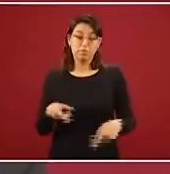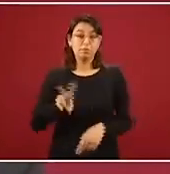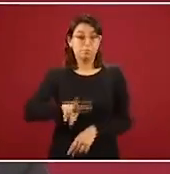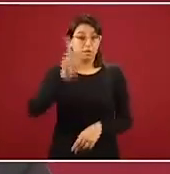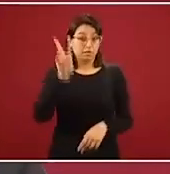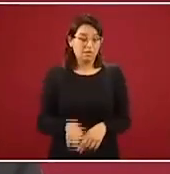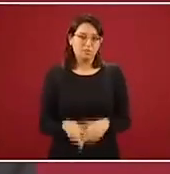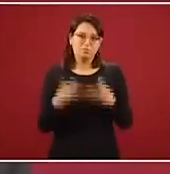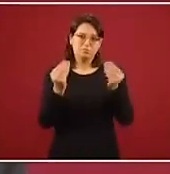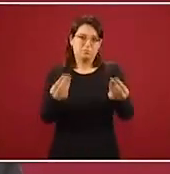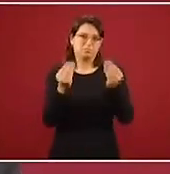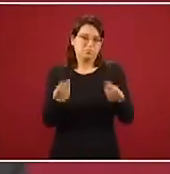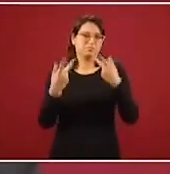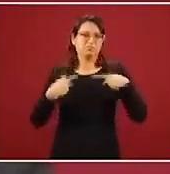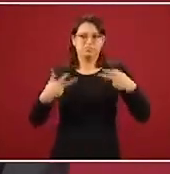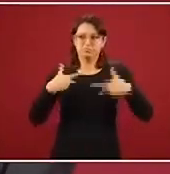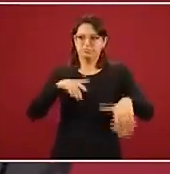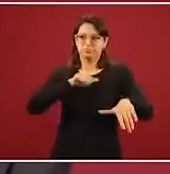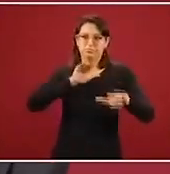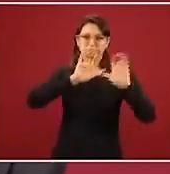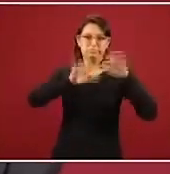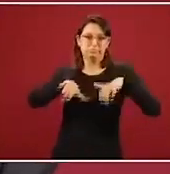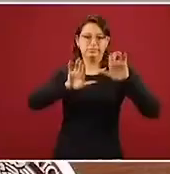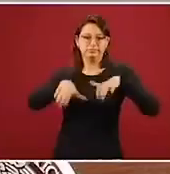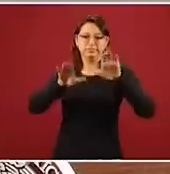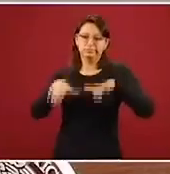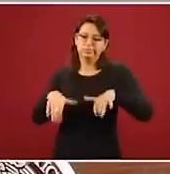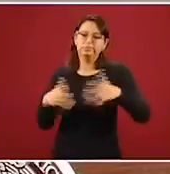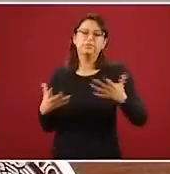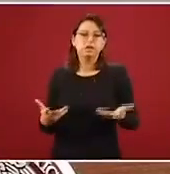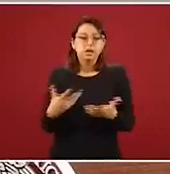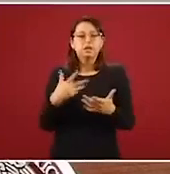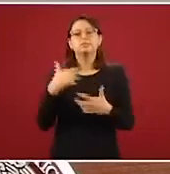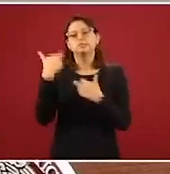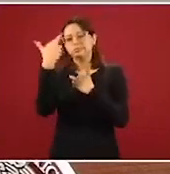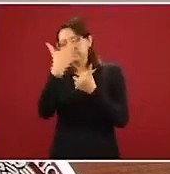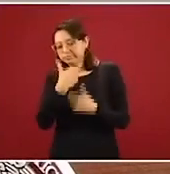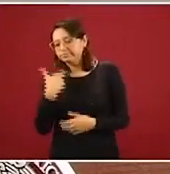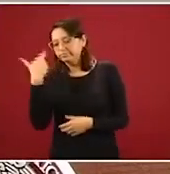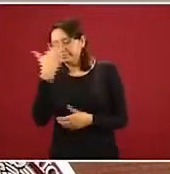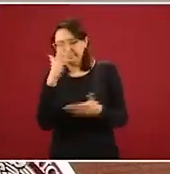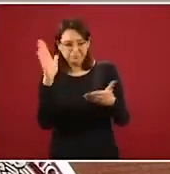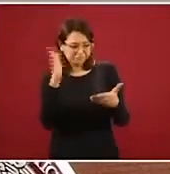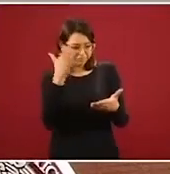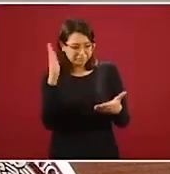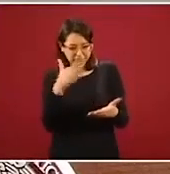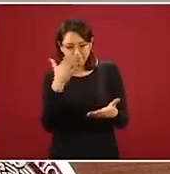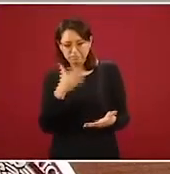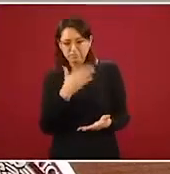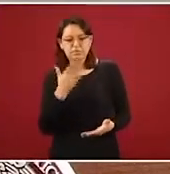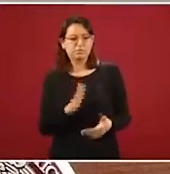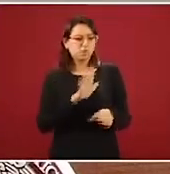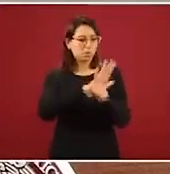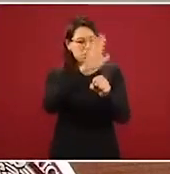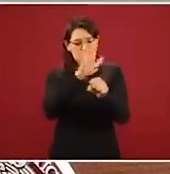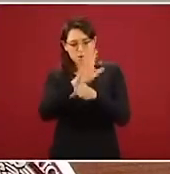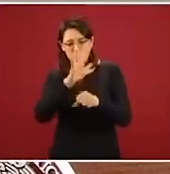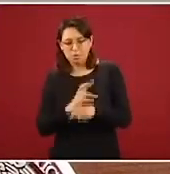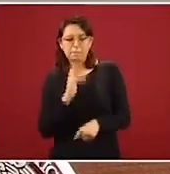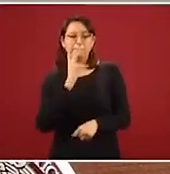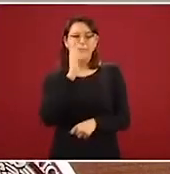convocatoria enorme. De esos, pues se van filtrando a partir de que sean los que necesitamos, en donde los necesitamos y con el